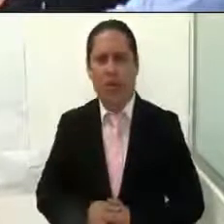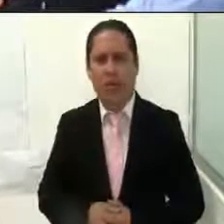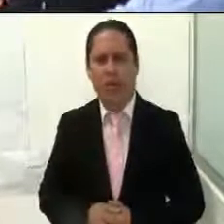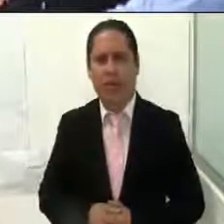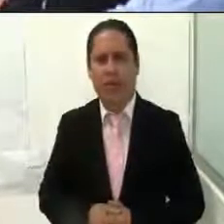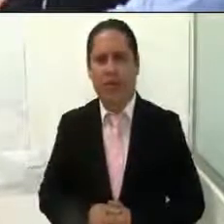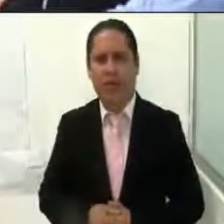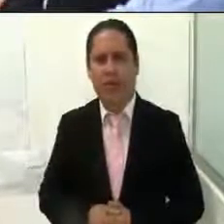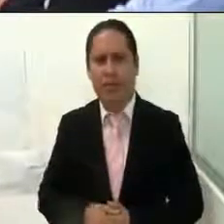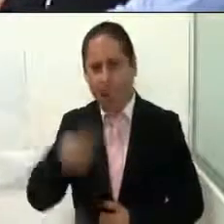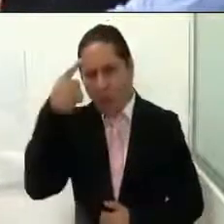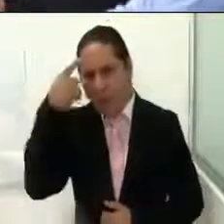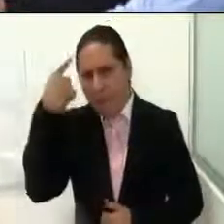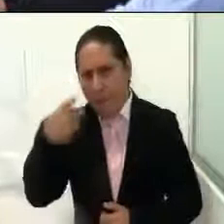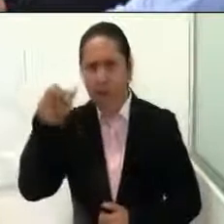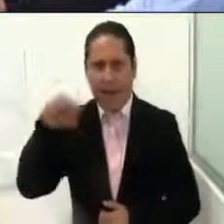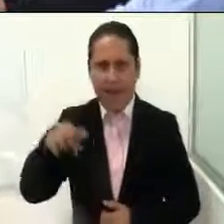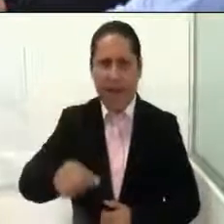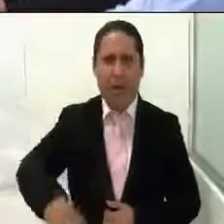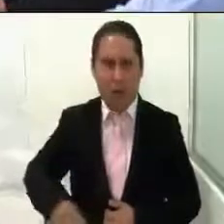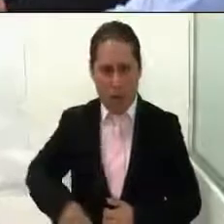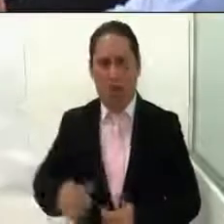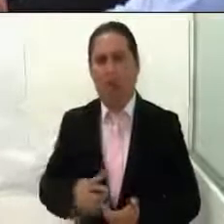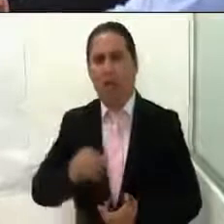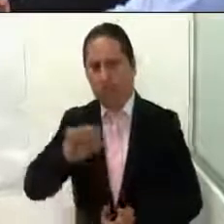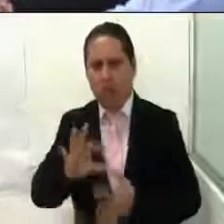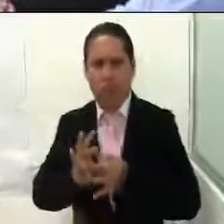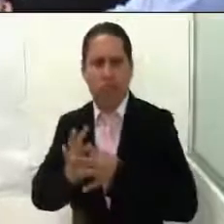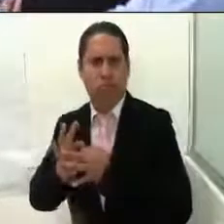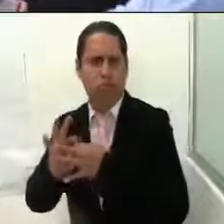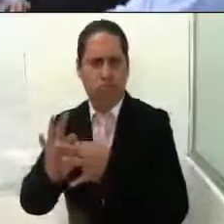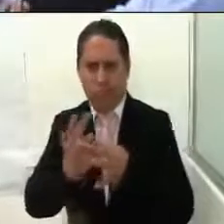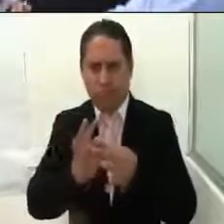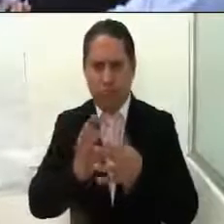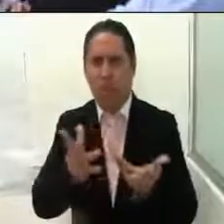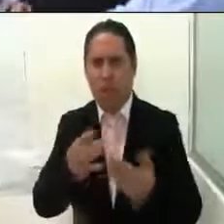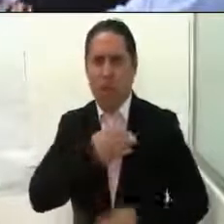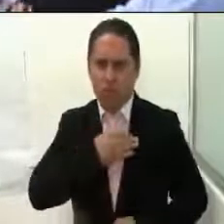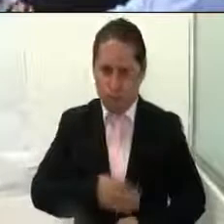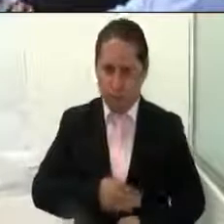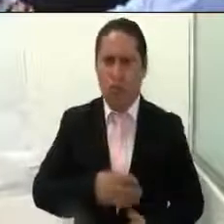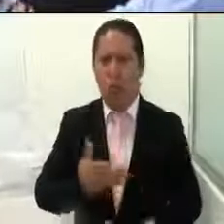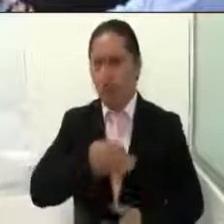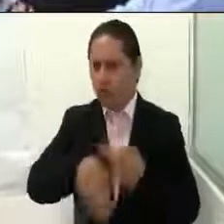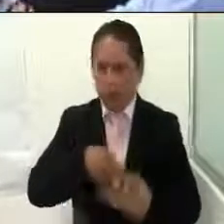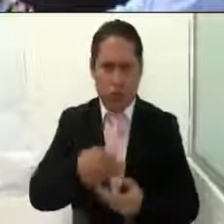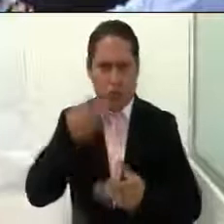para el ejecutivo de chiapas coadyuvamos con la tarea de impartición de justicia civil emitiendo